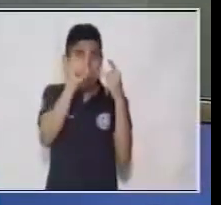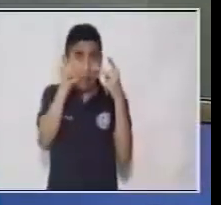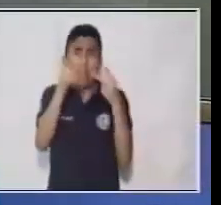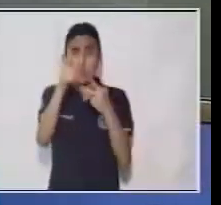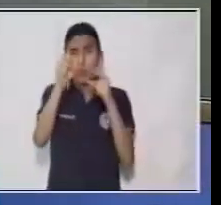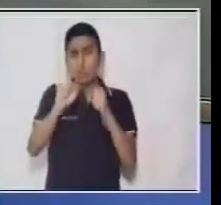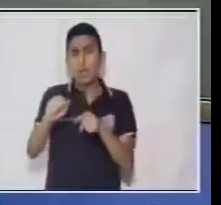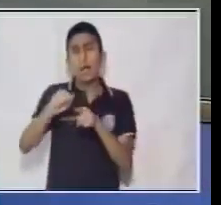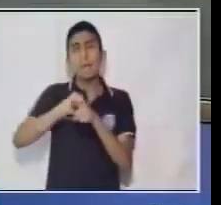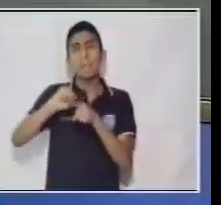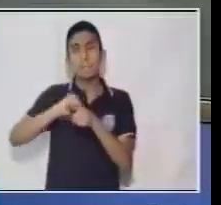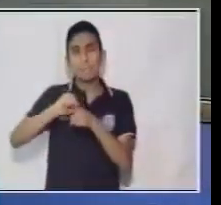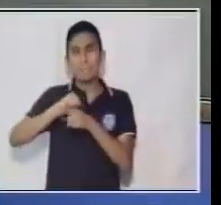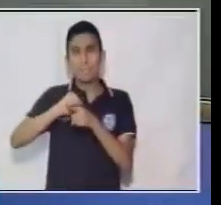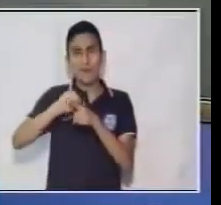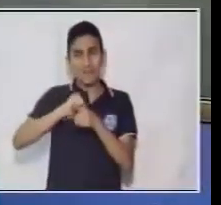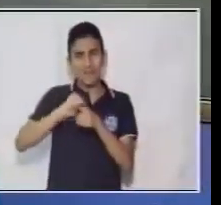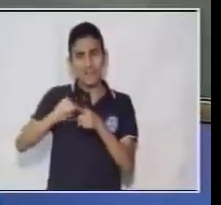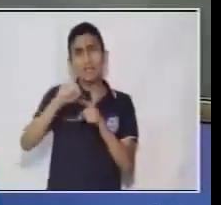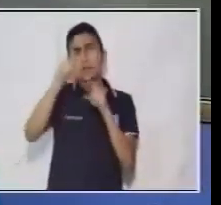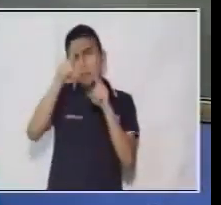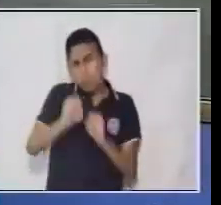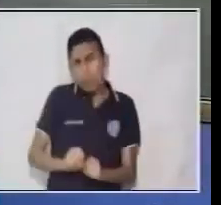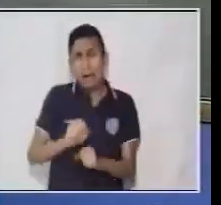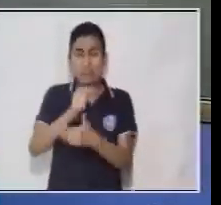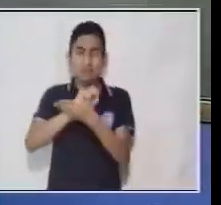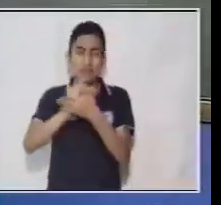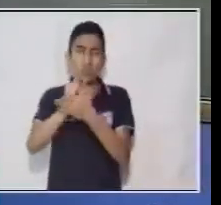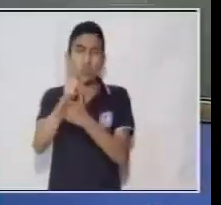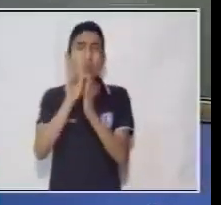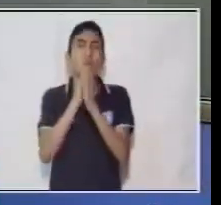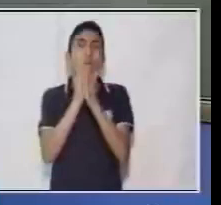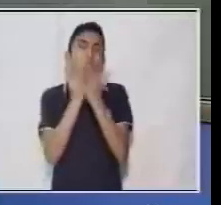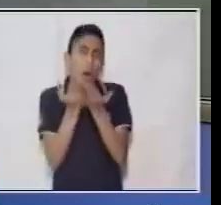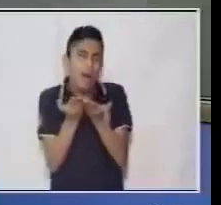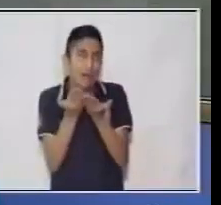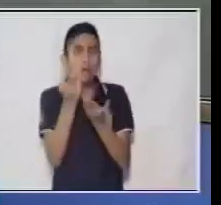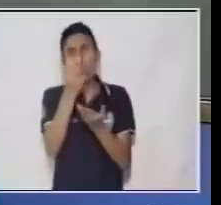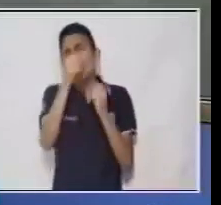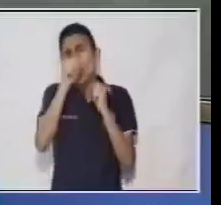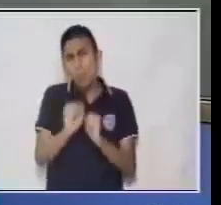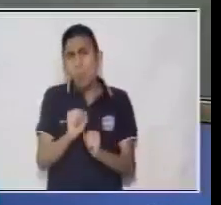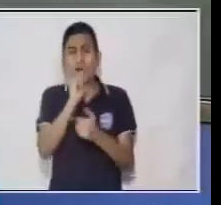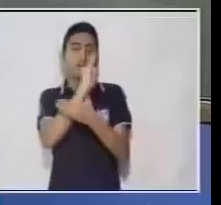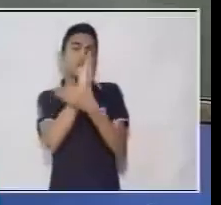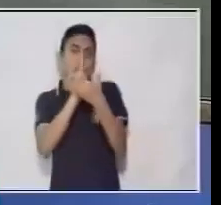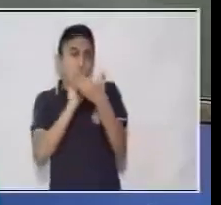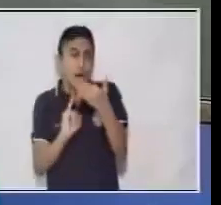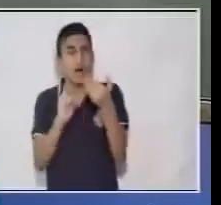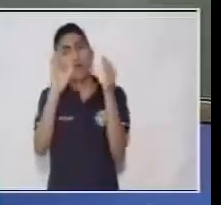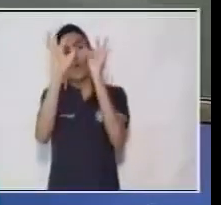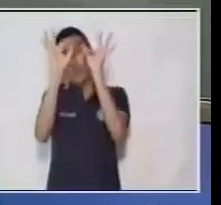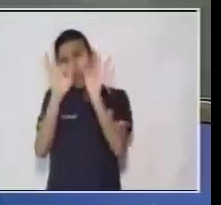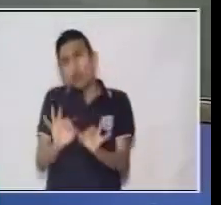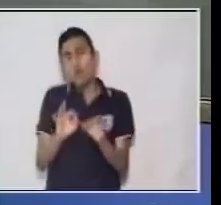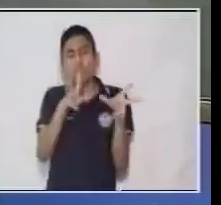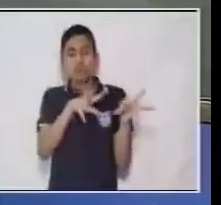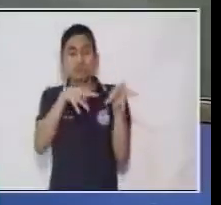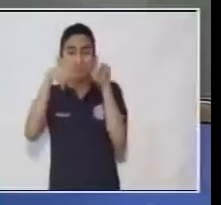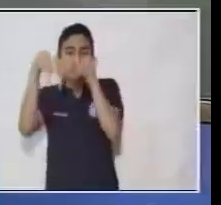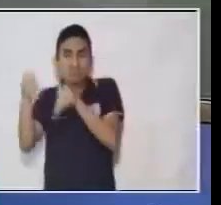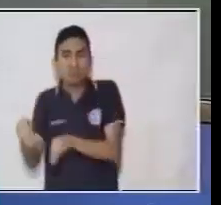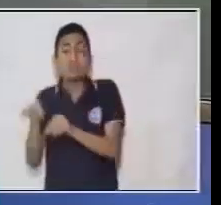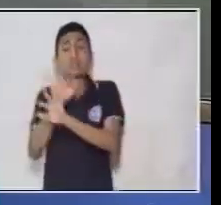puedes practicarlas, puedes escribirlas en el cuaderno, puedes dibujar los medios de transporte y enviar